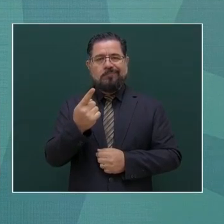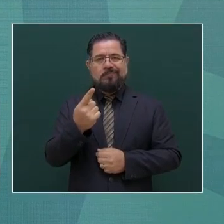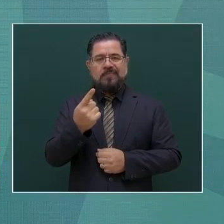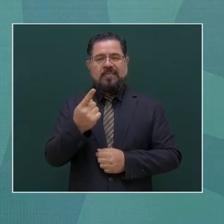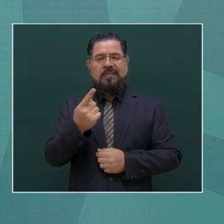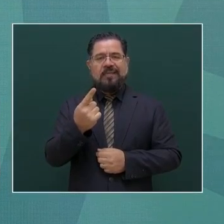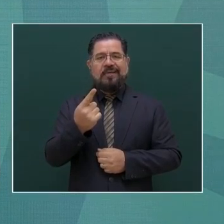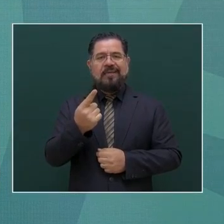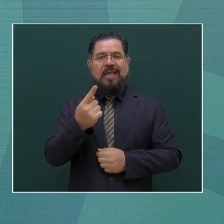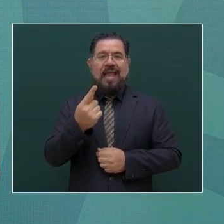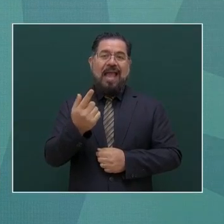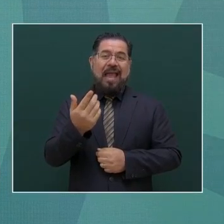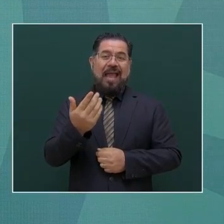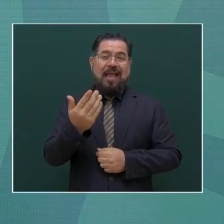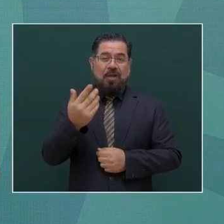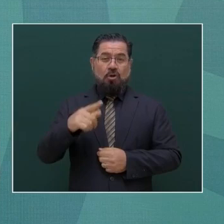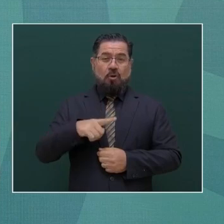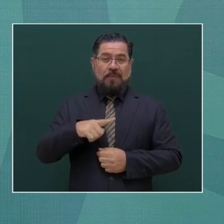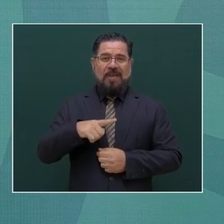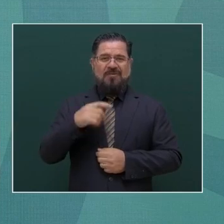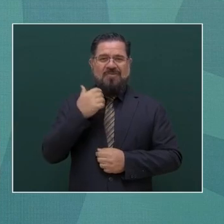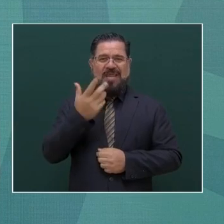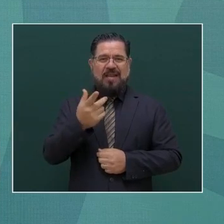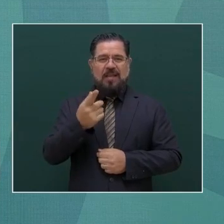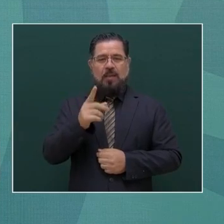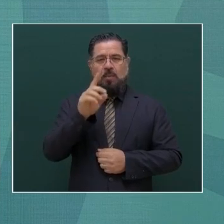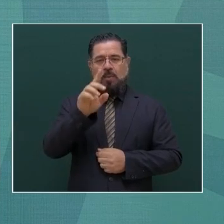acabar con el ejido,